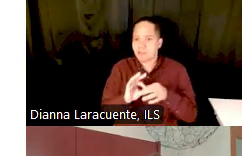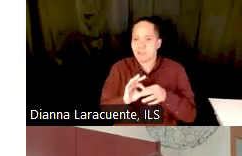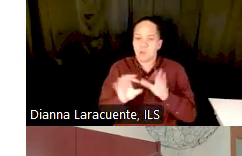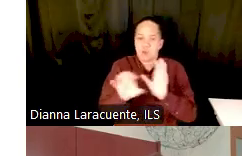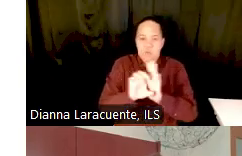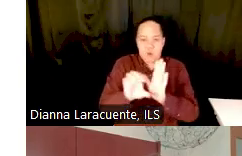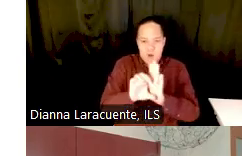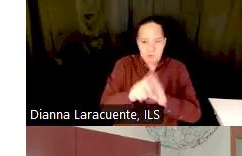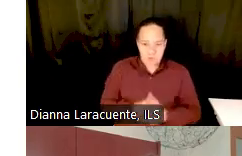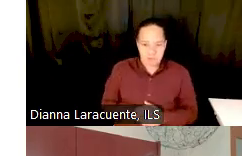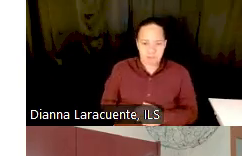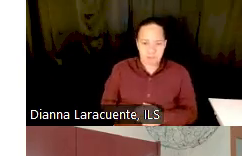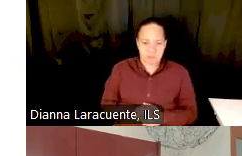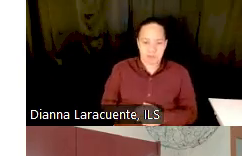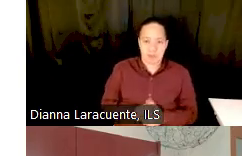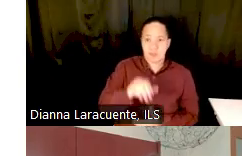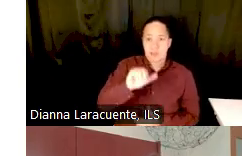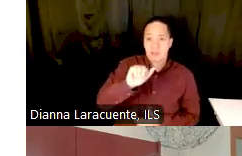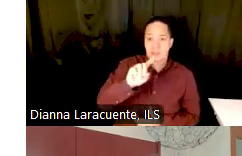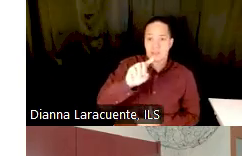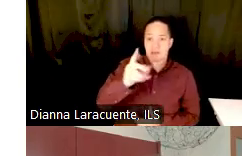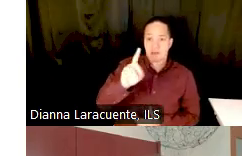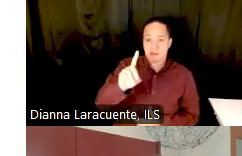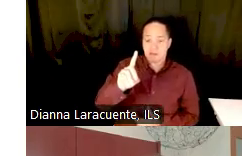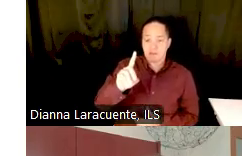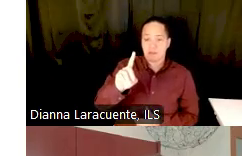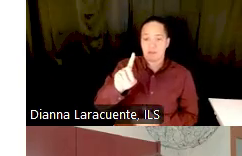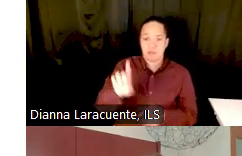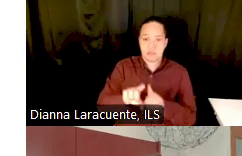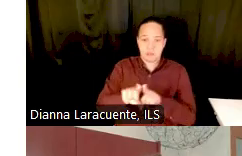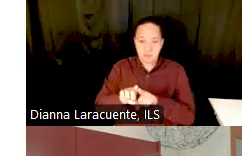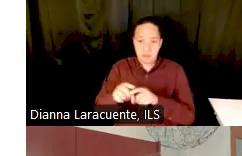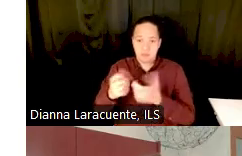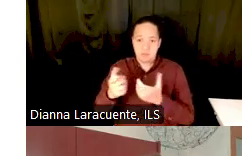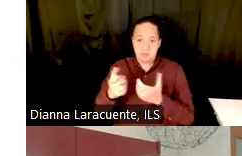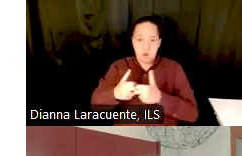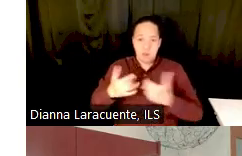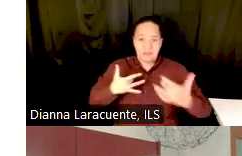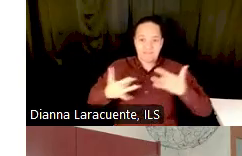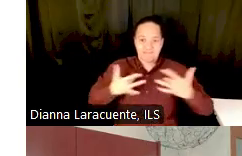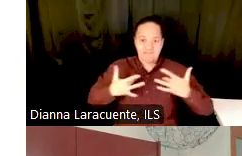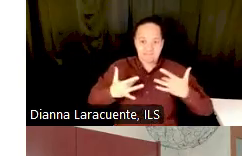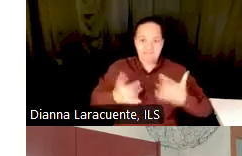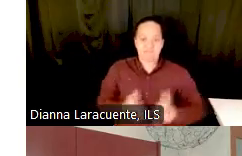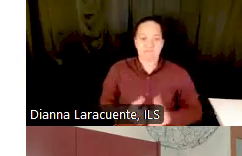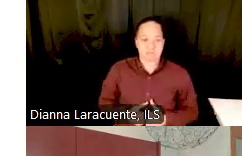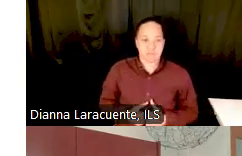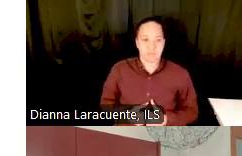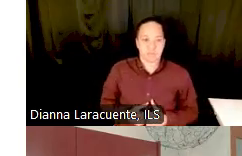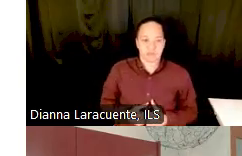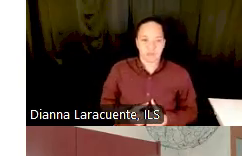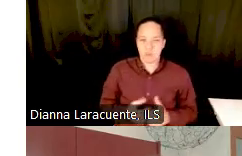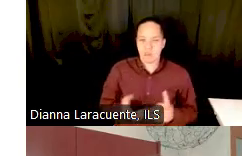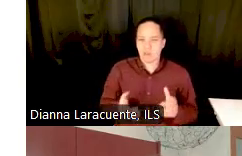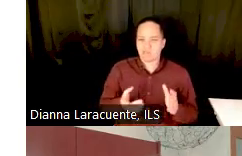ejemplo, del déficit de atención con hiperactividad y los trastornos de ansiedad. Es una comorbilidad muy